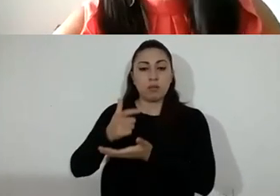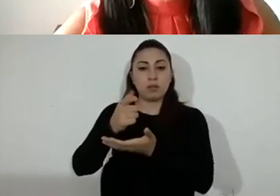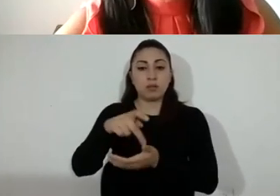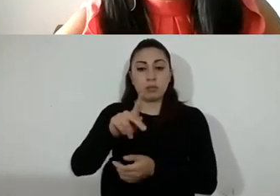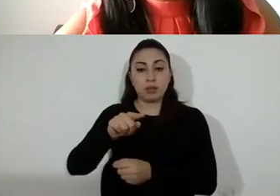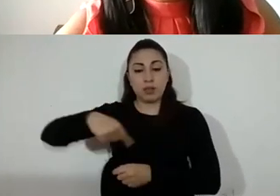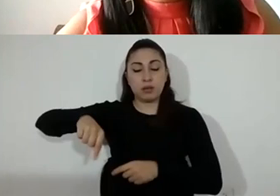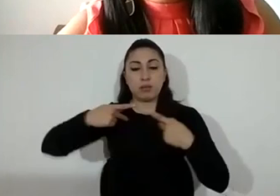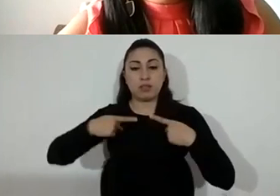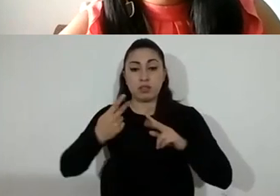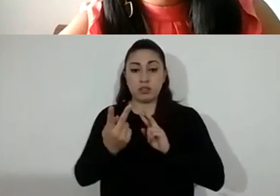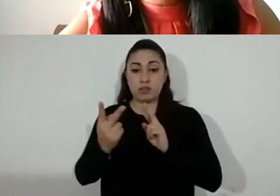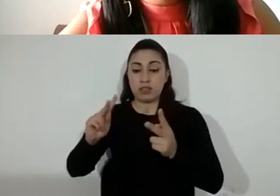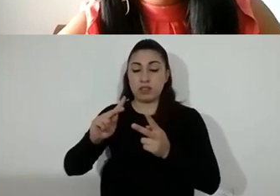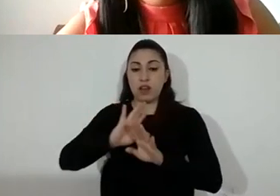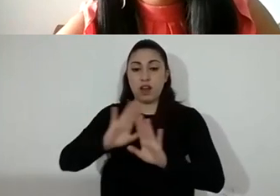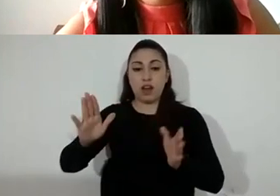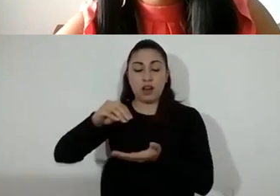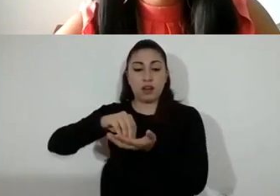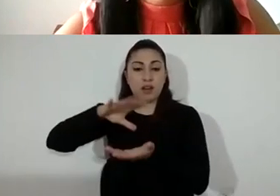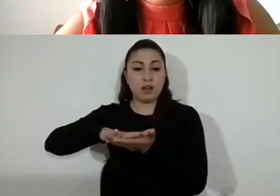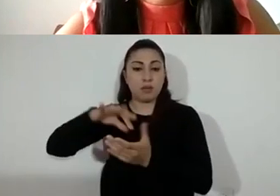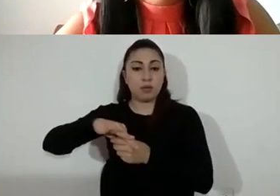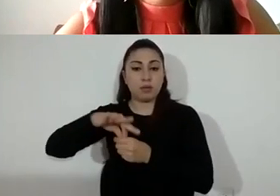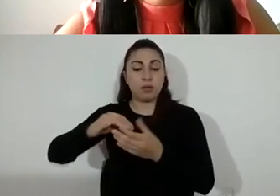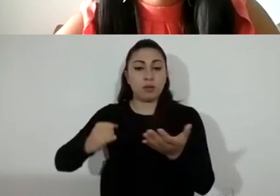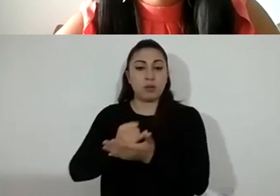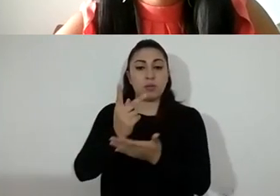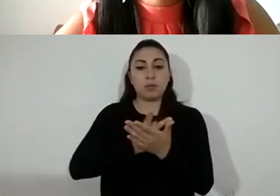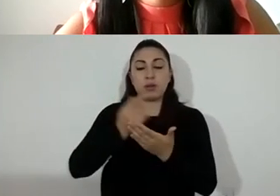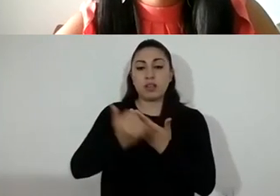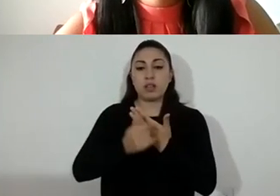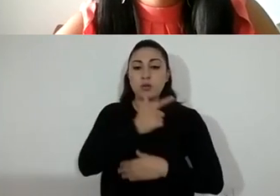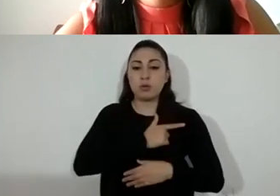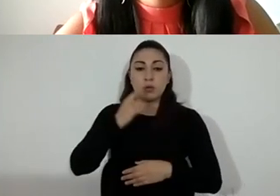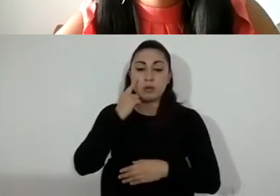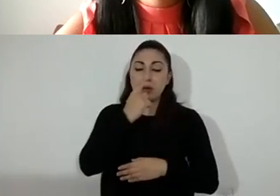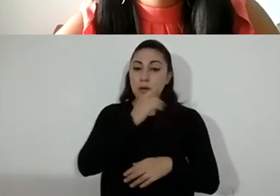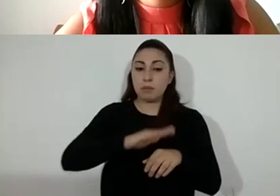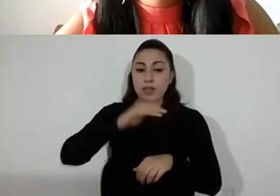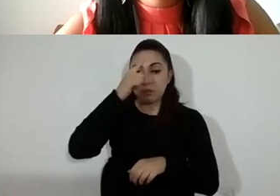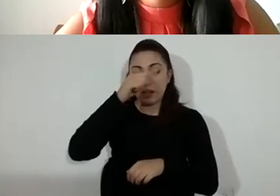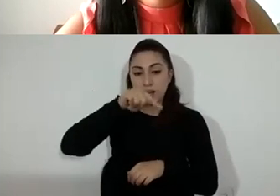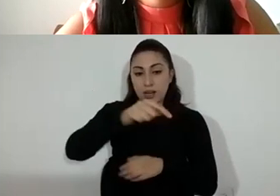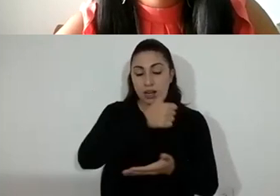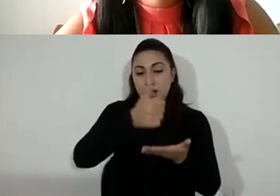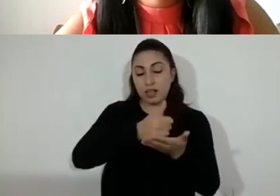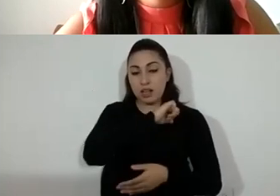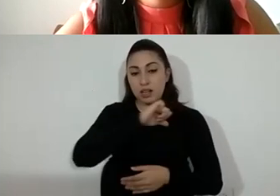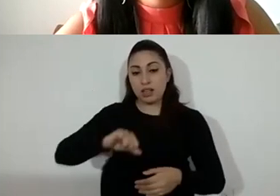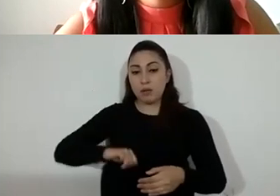obras públicas que tenía que realizar. el gobierno de la ciudad.